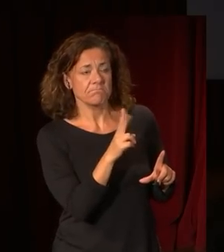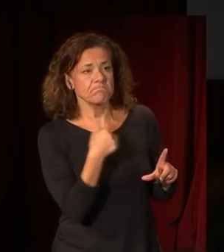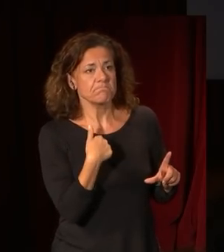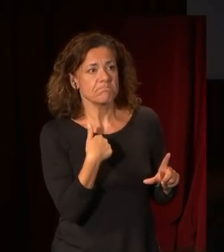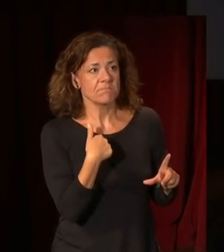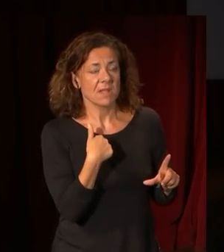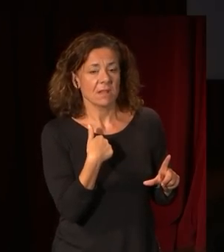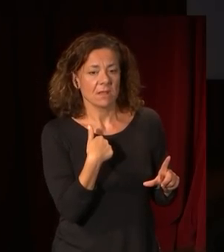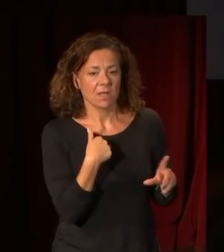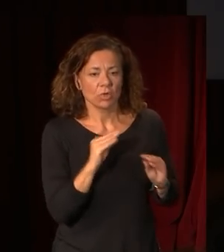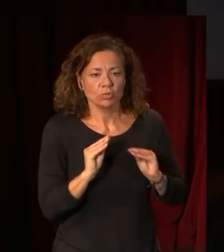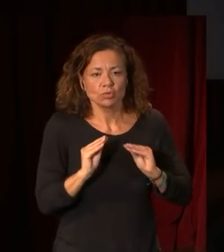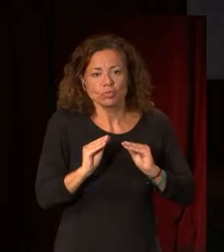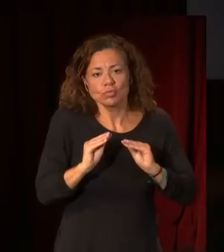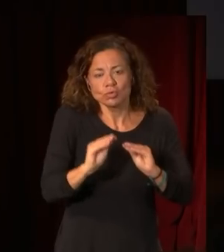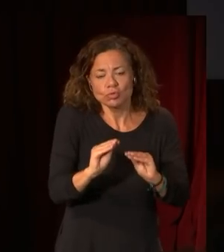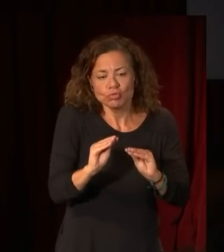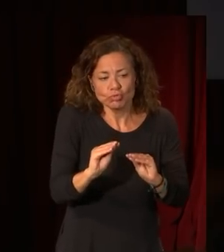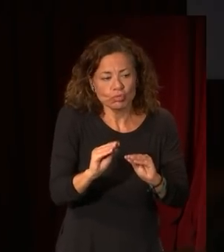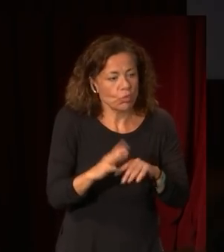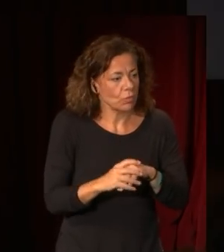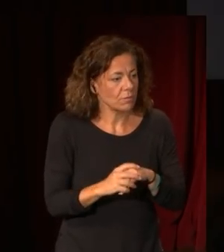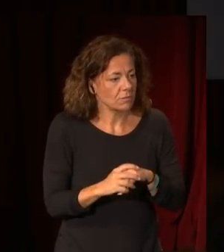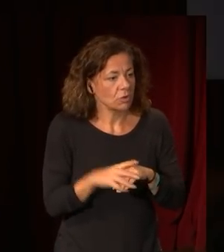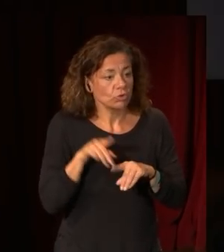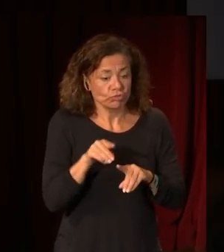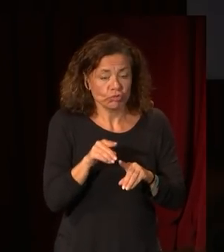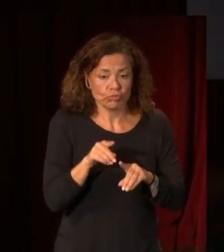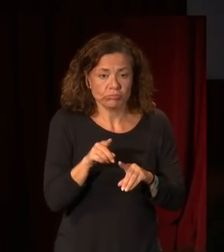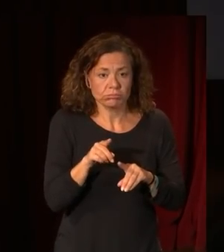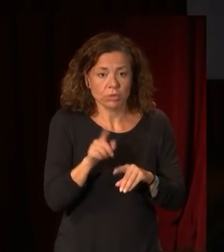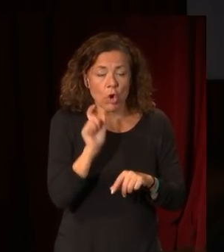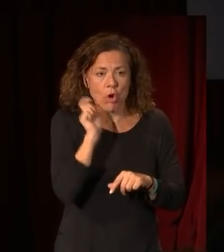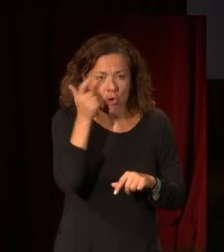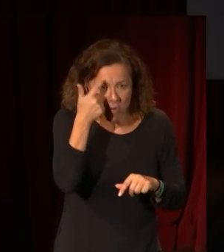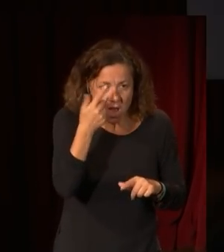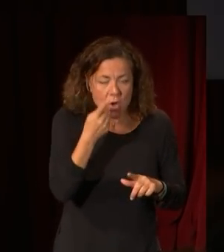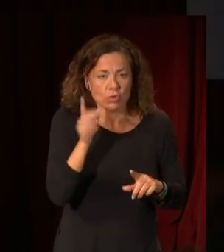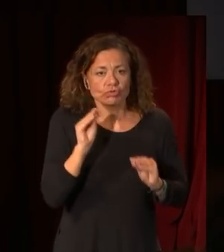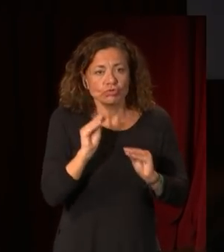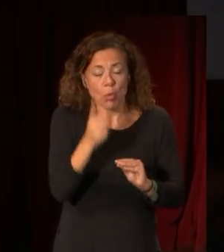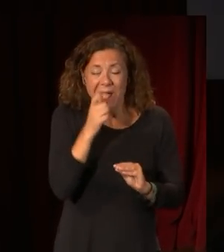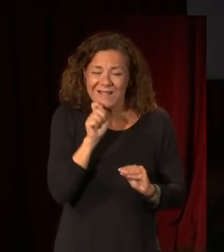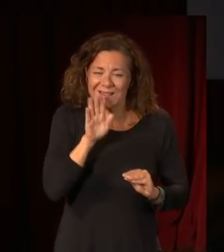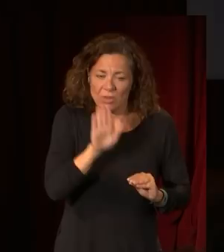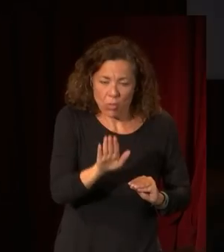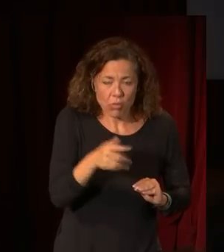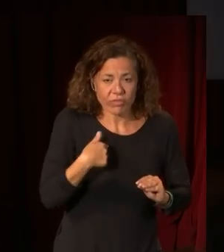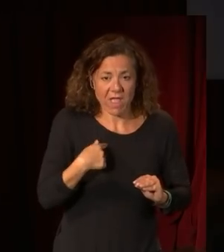su propio tran su propio supone su conocimiento su propia actitud devocional su